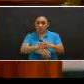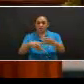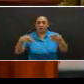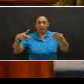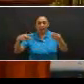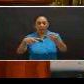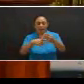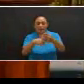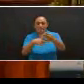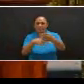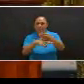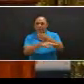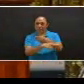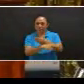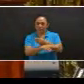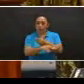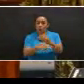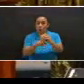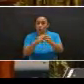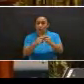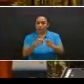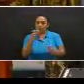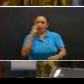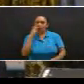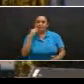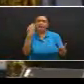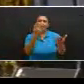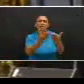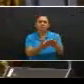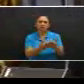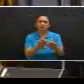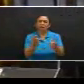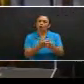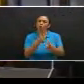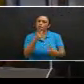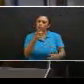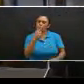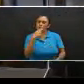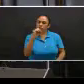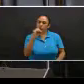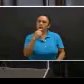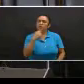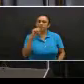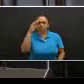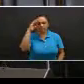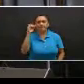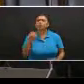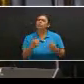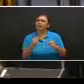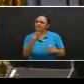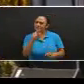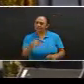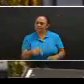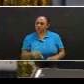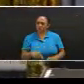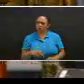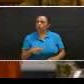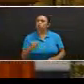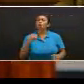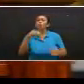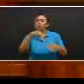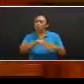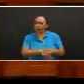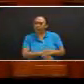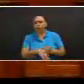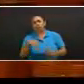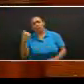Y entonces el niño, el papá llega con su hijo, ¿va? Y dice, ¿por qué hiciste tal cosa? Entonces dice, ah, no, es que lo que pasa es que estoy guardando